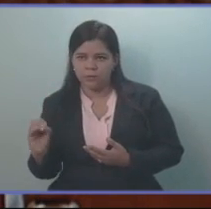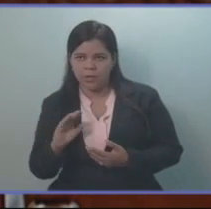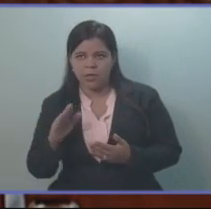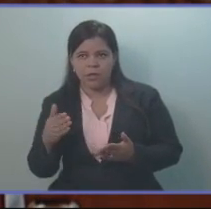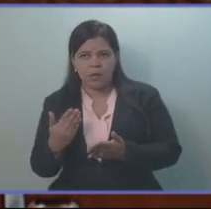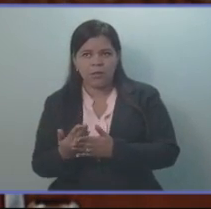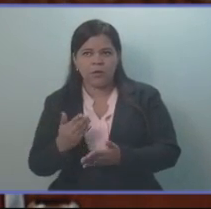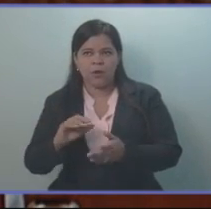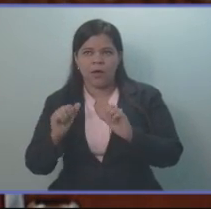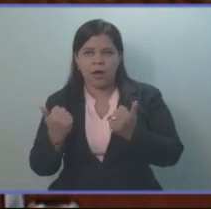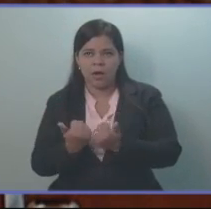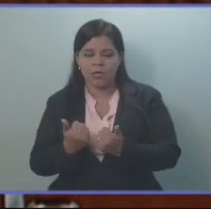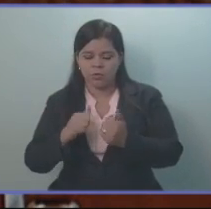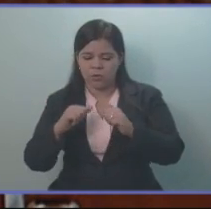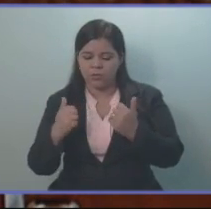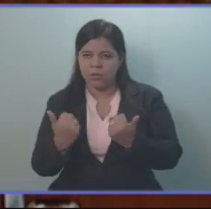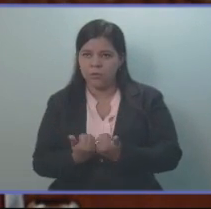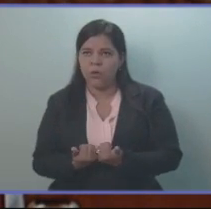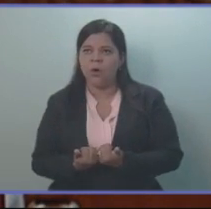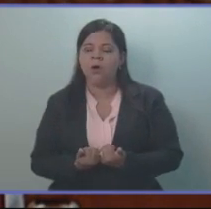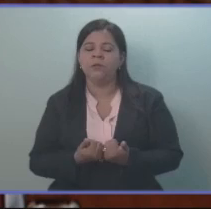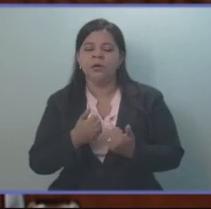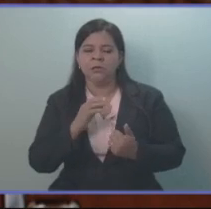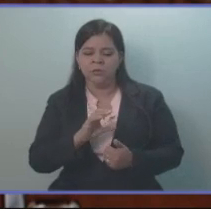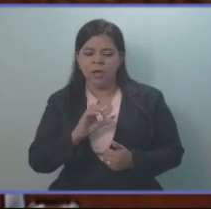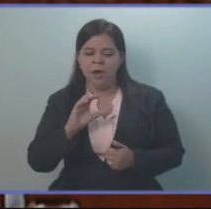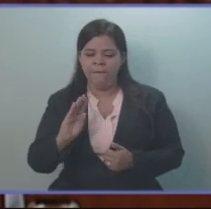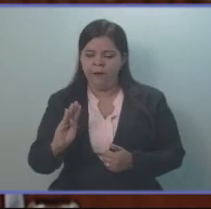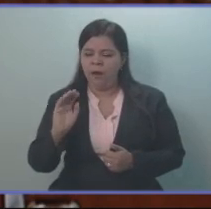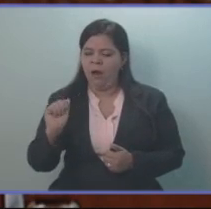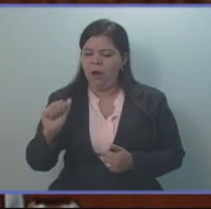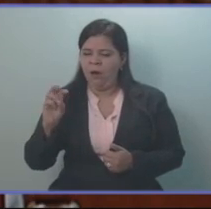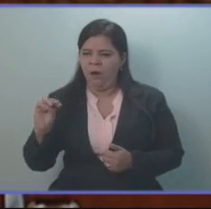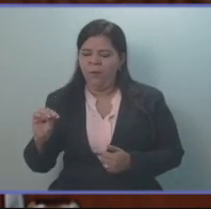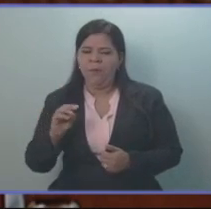las asociaciones a través de la CBAM del